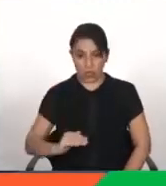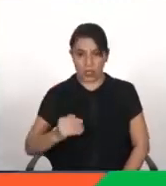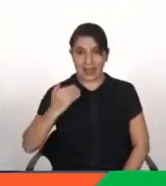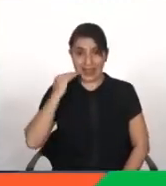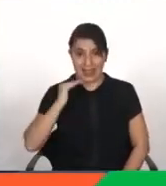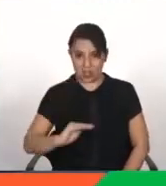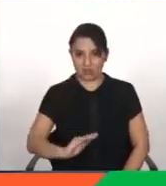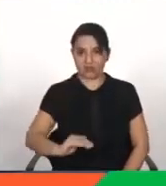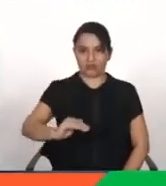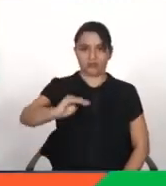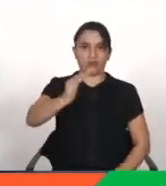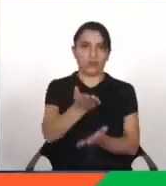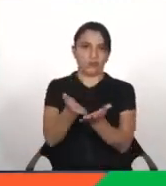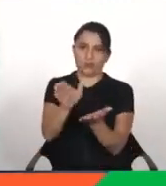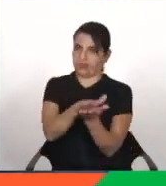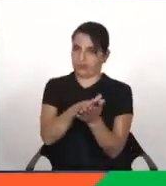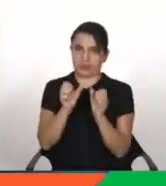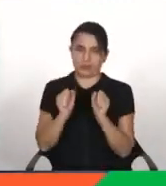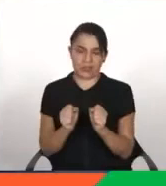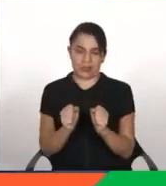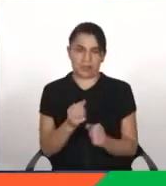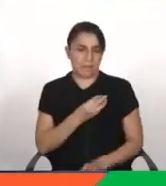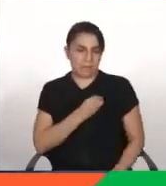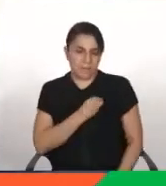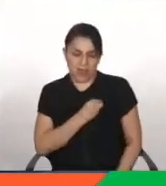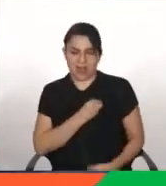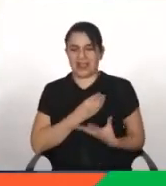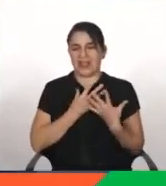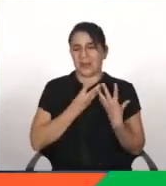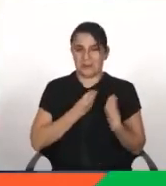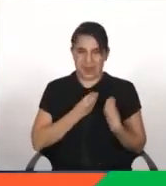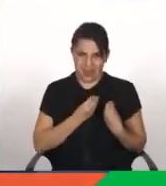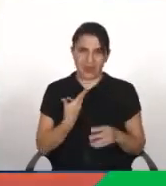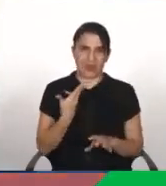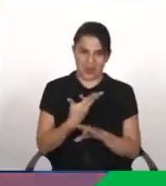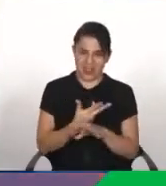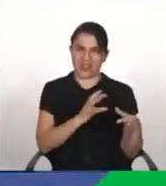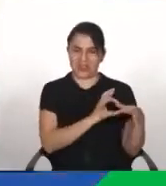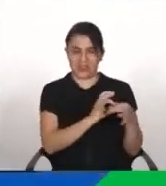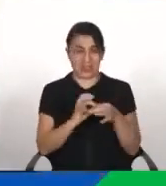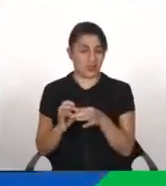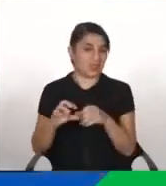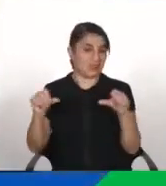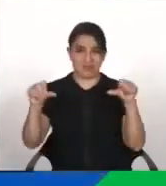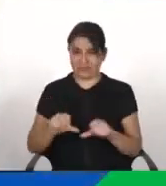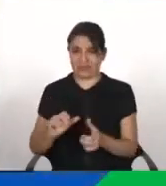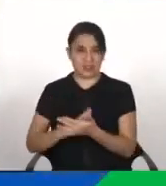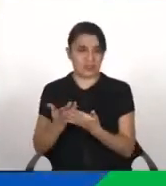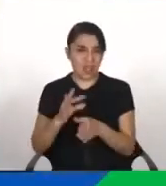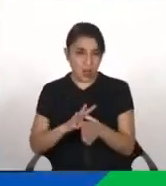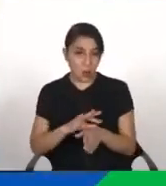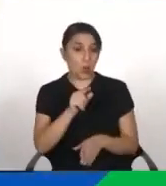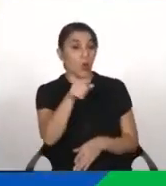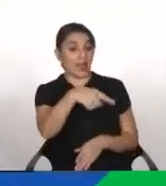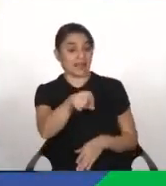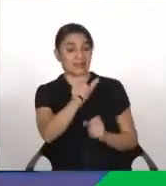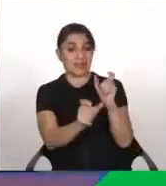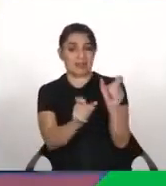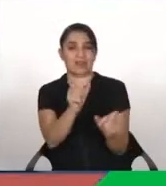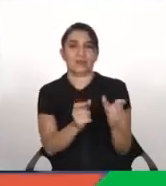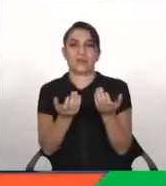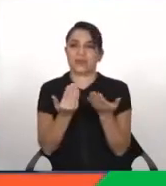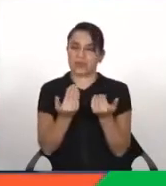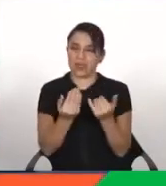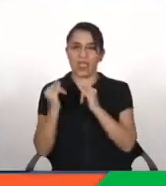y me da muchísima pena y me da mucho miedo también, ¿no? Porque tiene consecuencias muy graves en la salud. Entonces, creo que esa gente lo que necesita